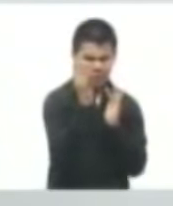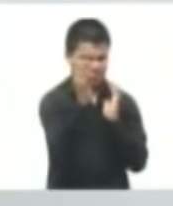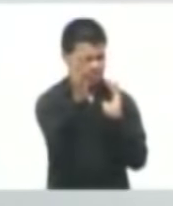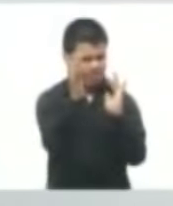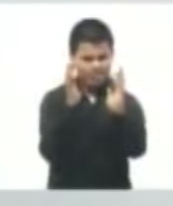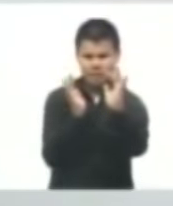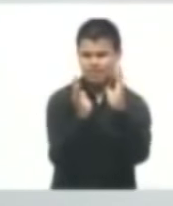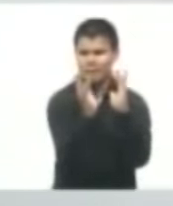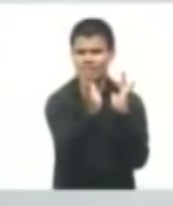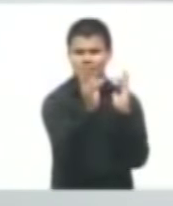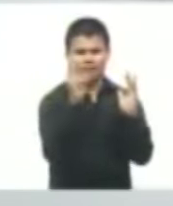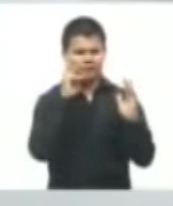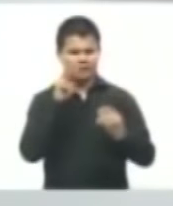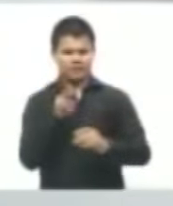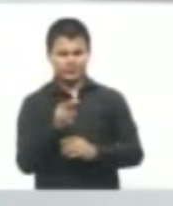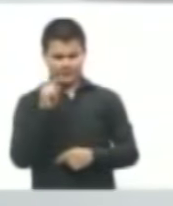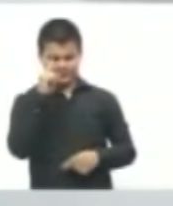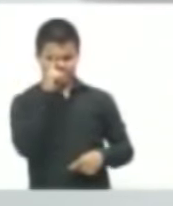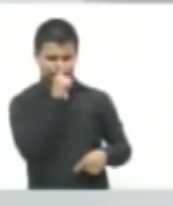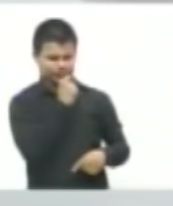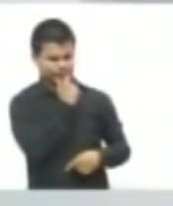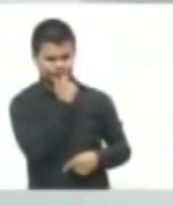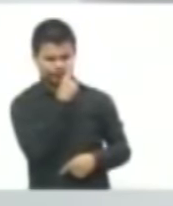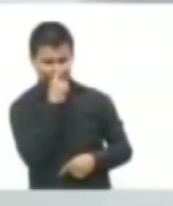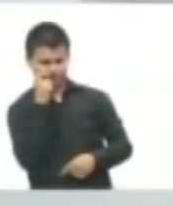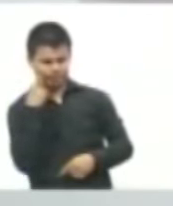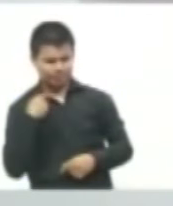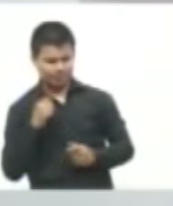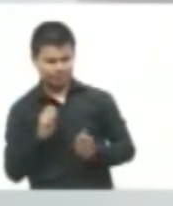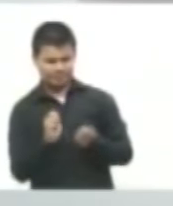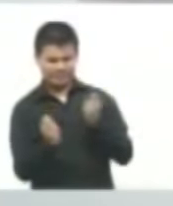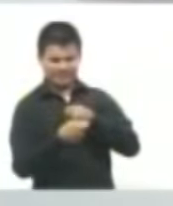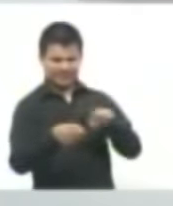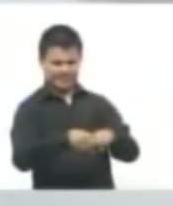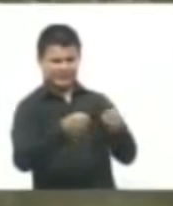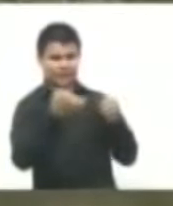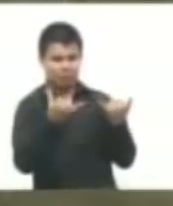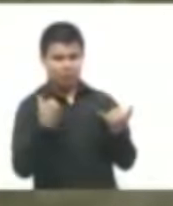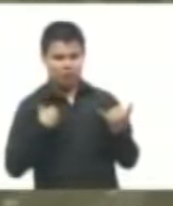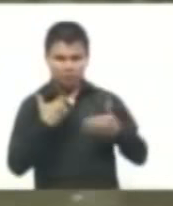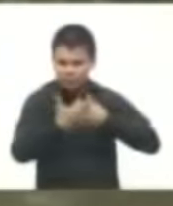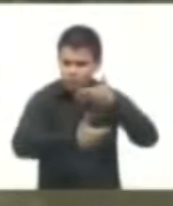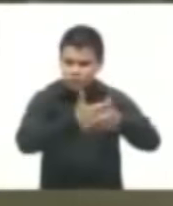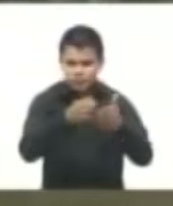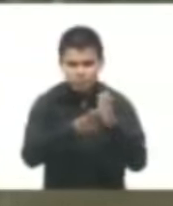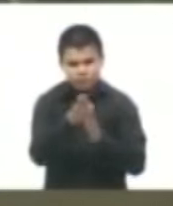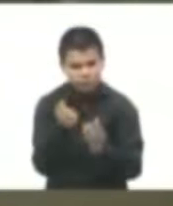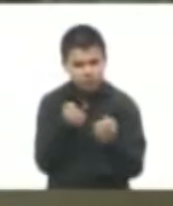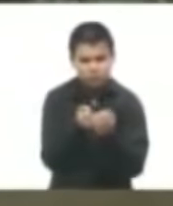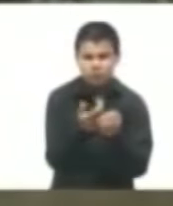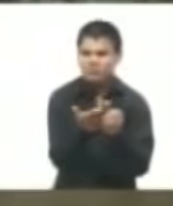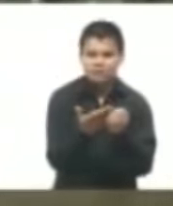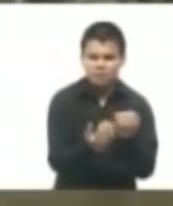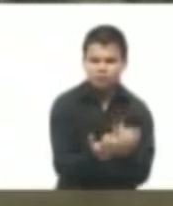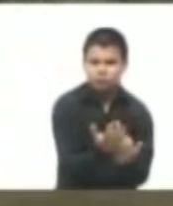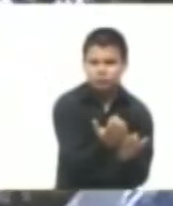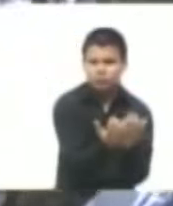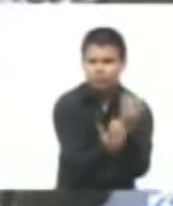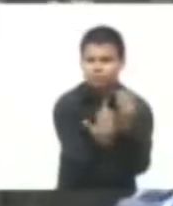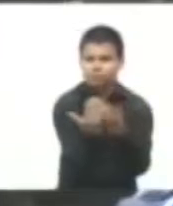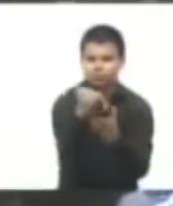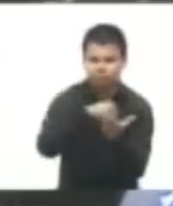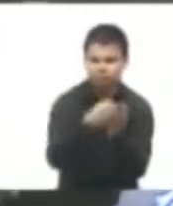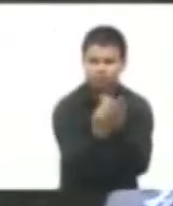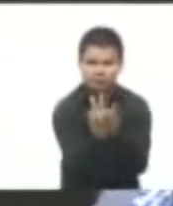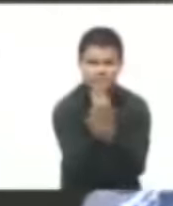todo este sector para que los mangles puedan también crecer y desarrollarse. La entidad ambiental garantiza que estos trabajos